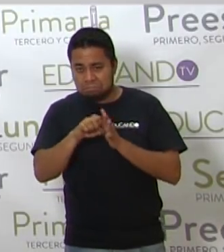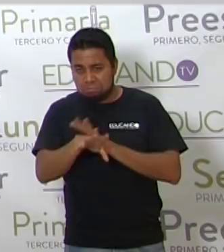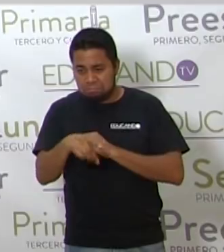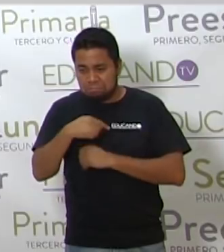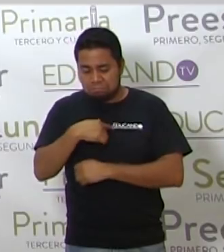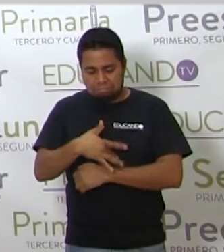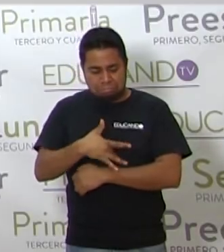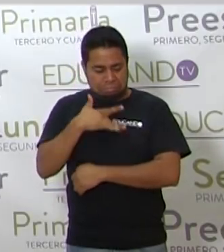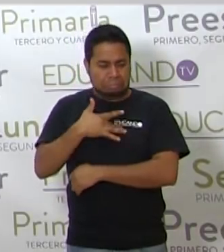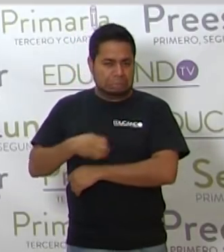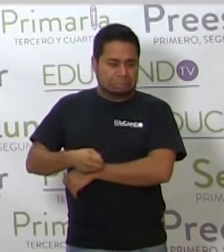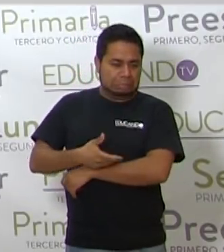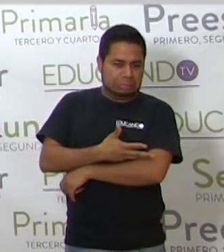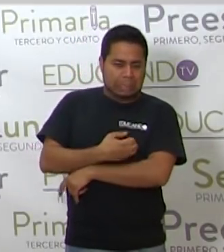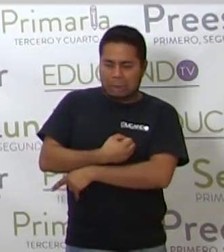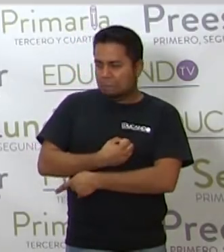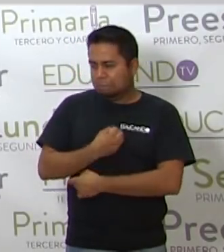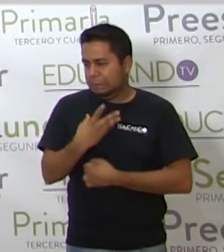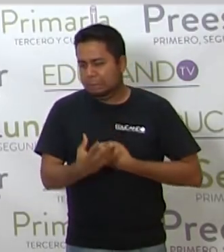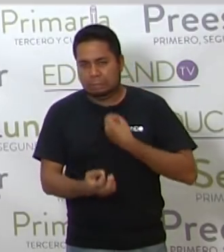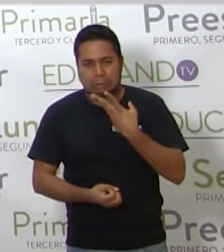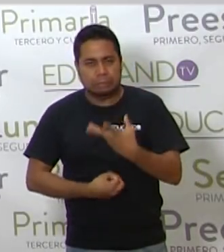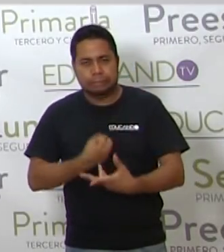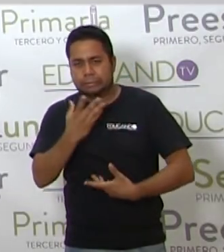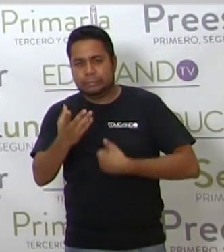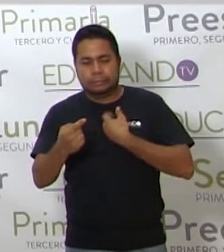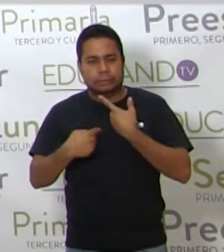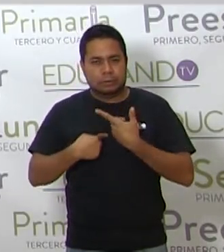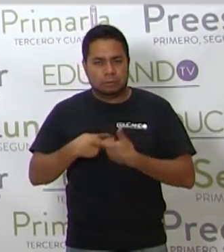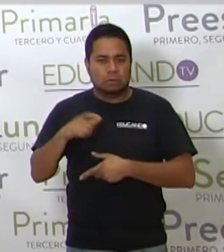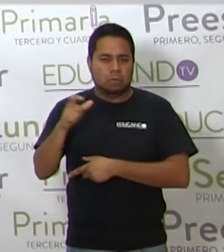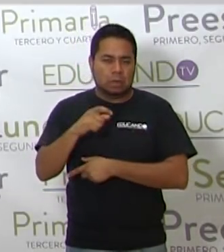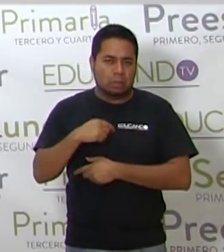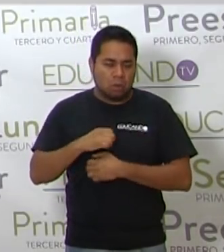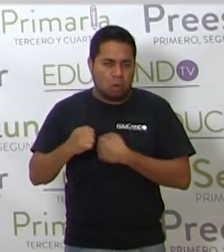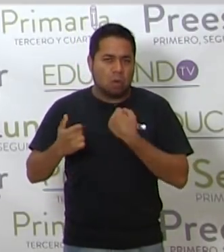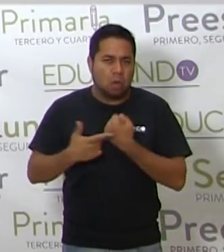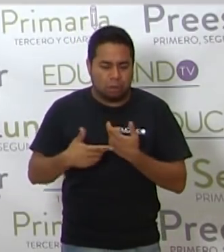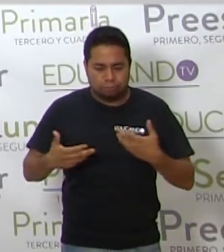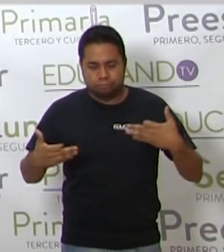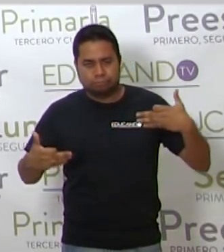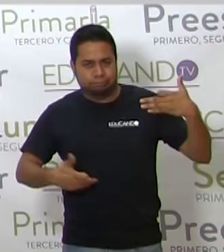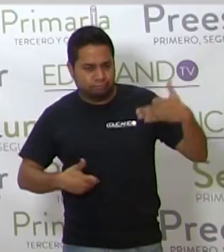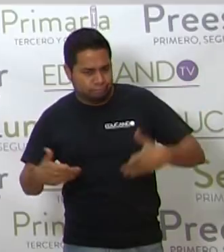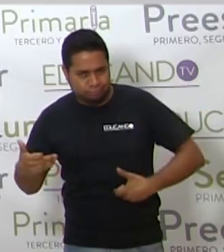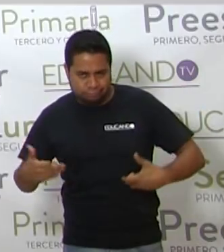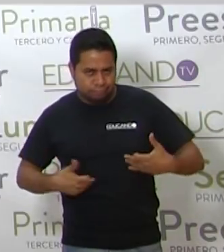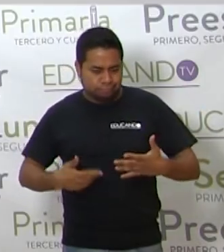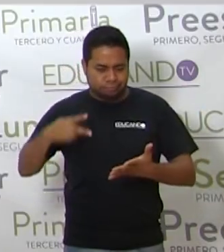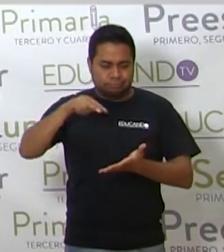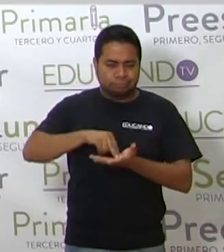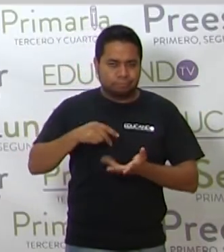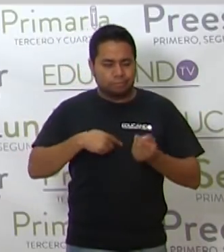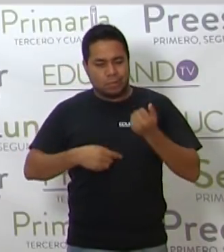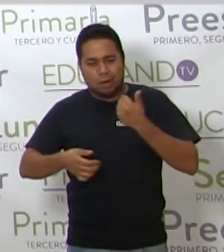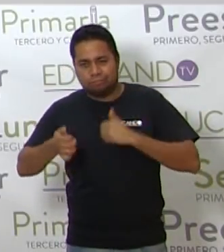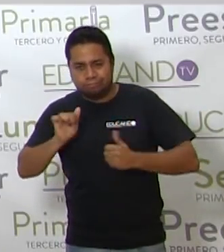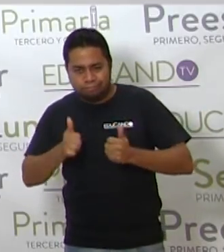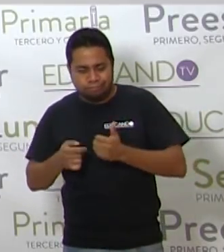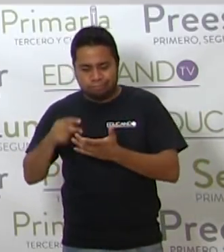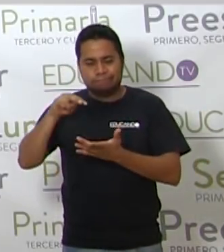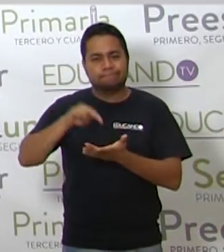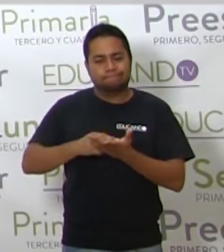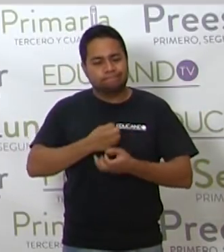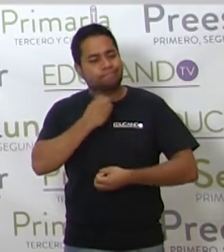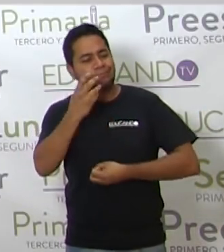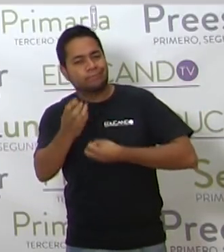tus sentimientos y tus emociones al momento de contar o actuar en las historias de la representación